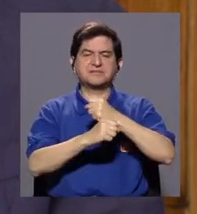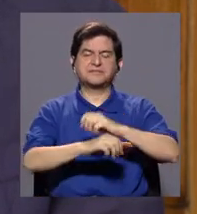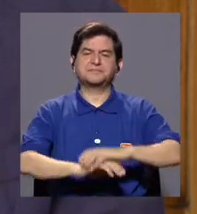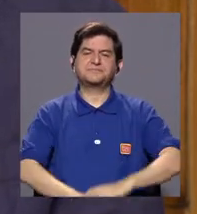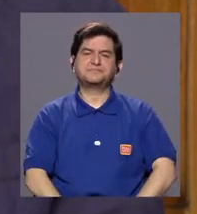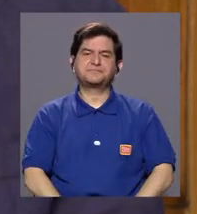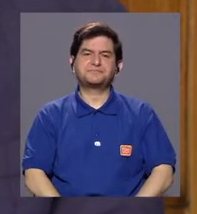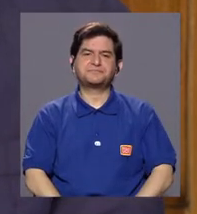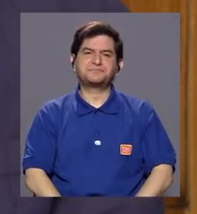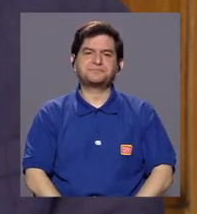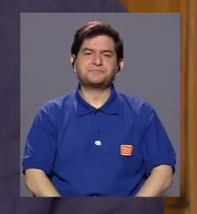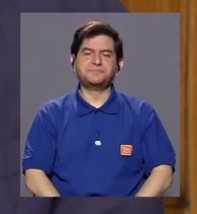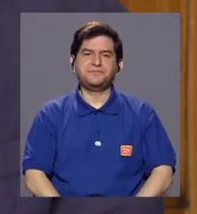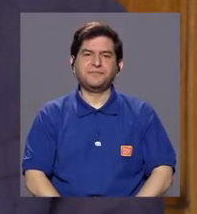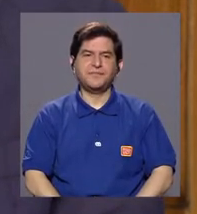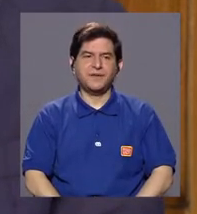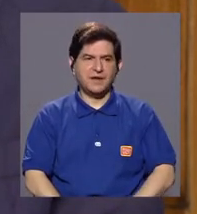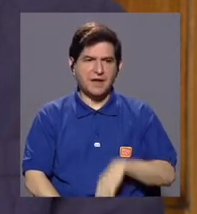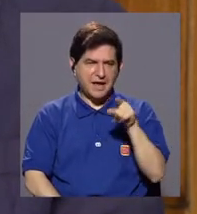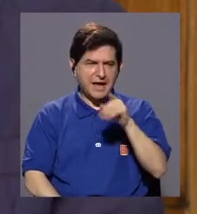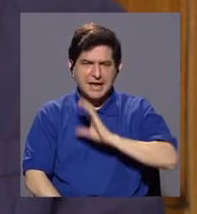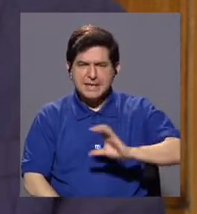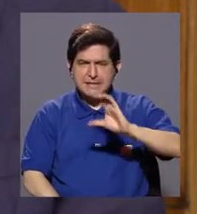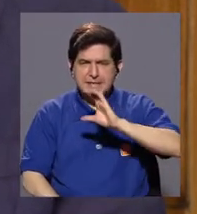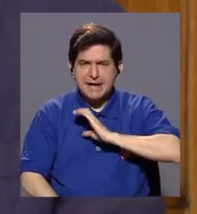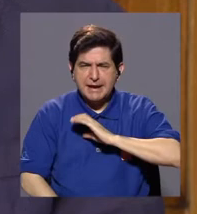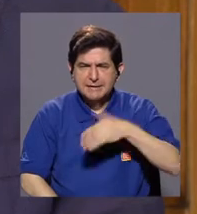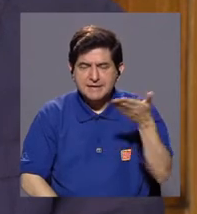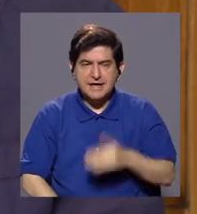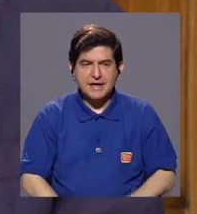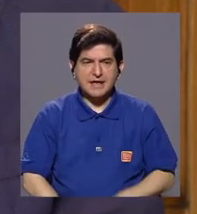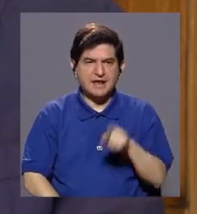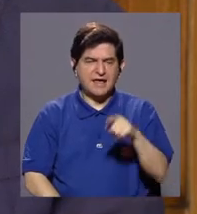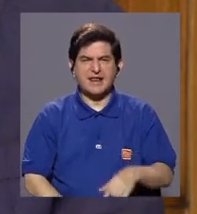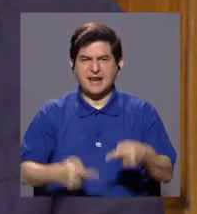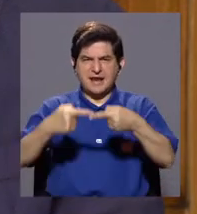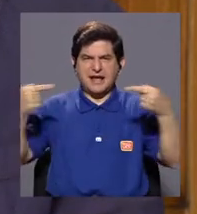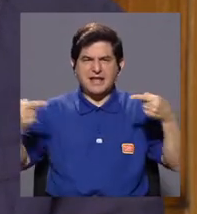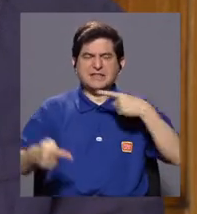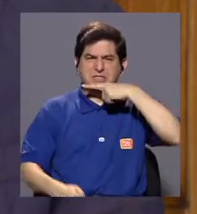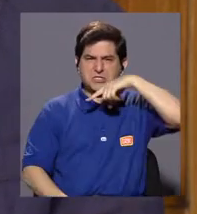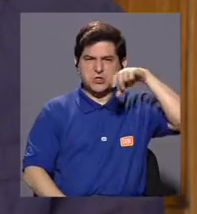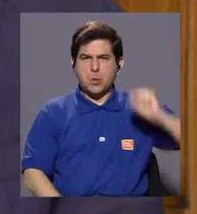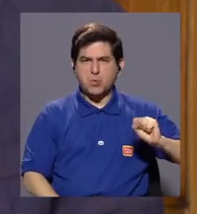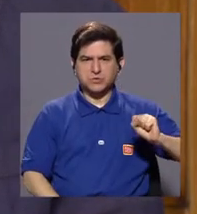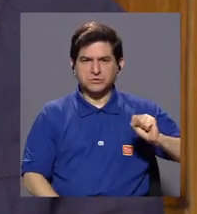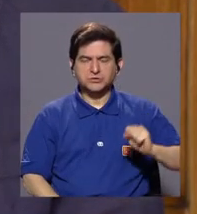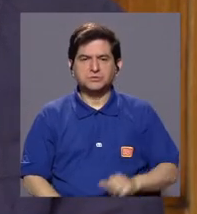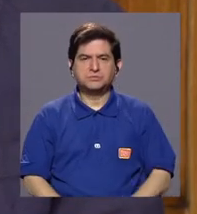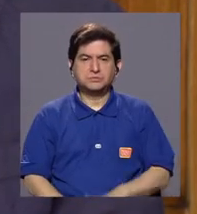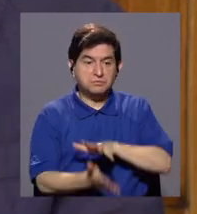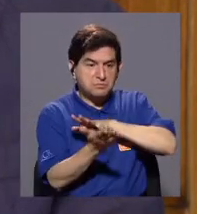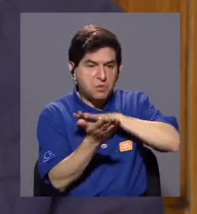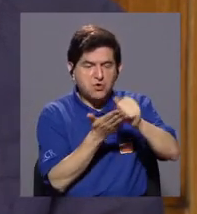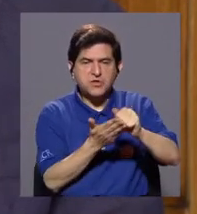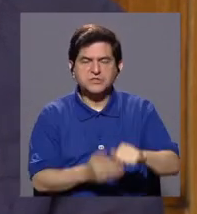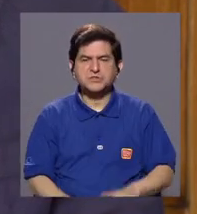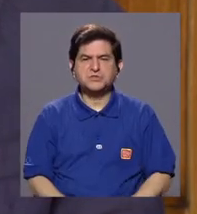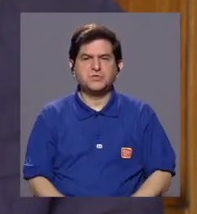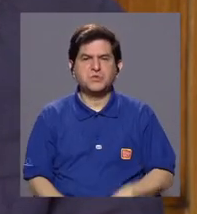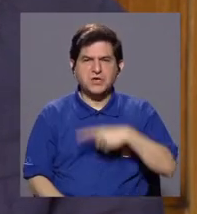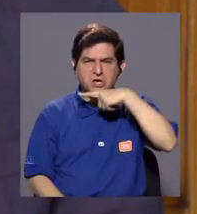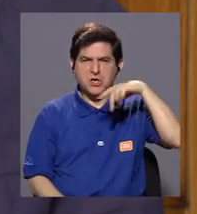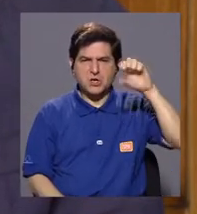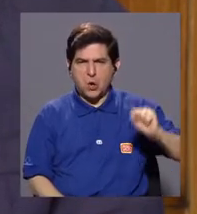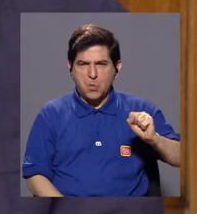haciendo. Es decir, lo que más lo caracterizaba era su anticomunismo. Destruir el